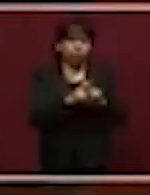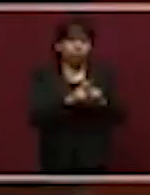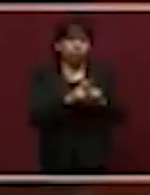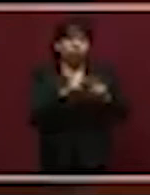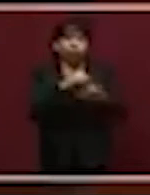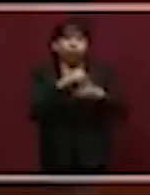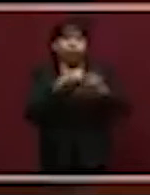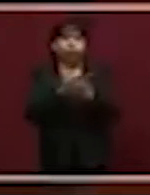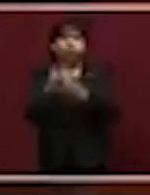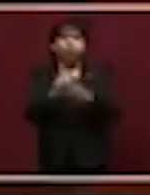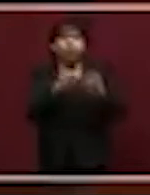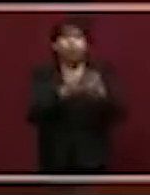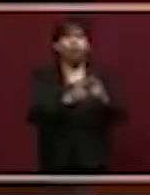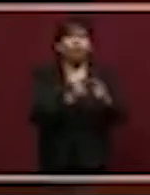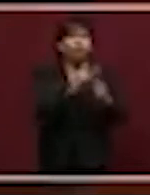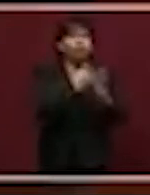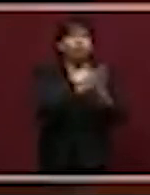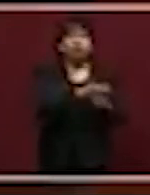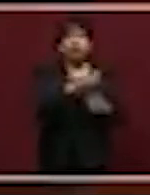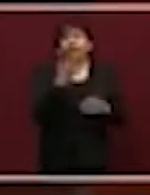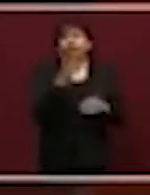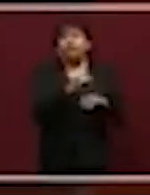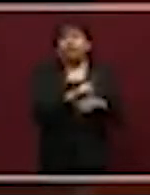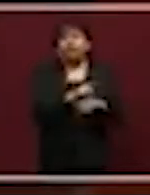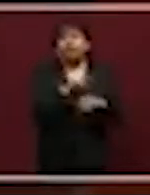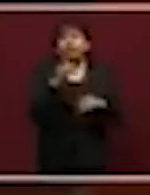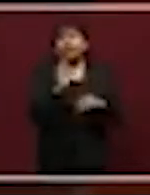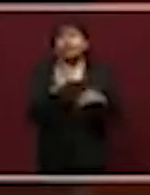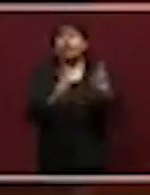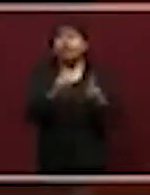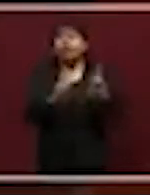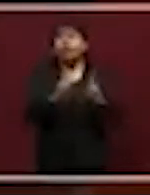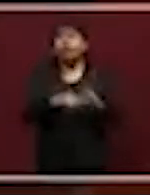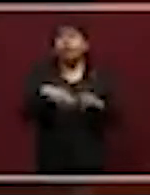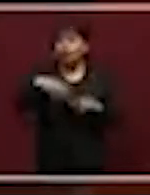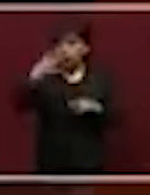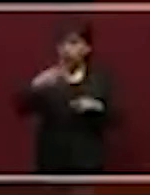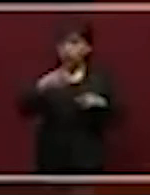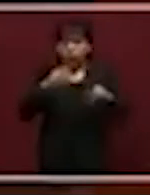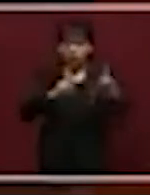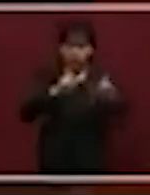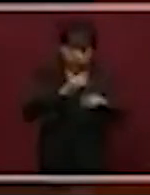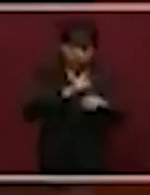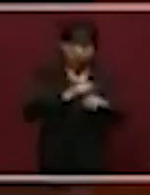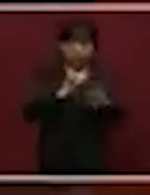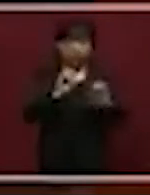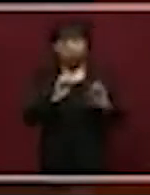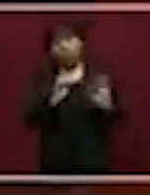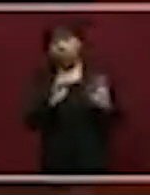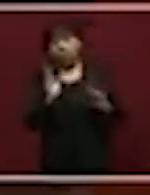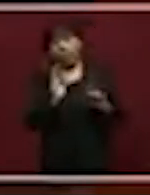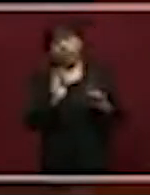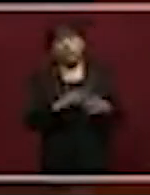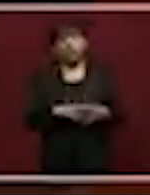contacto. En ocasiones se van 5 días cuando son sospechosos, 14 días, o de